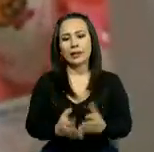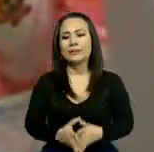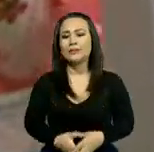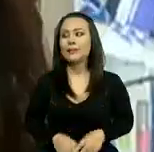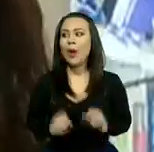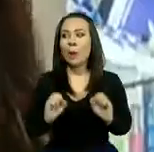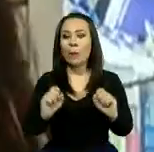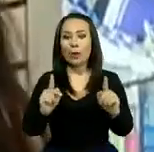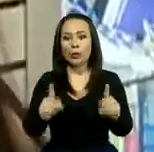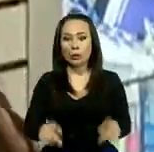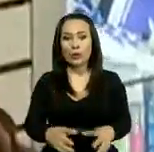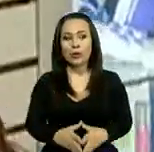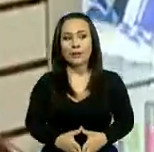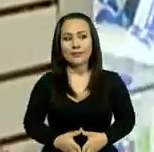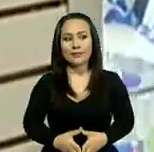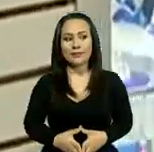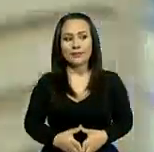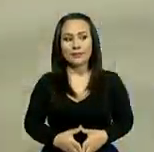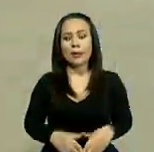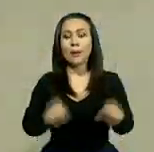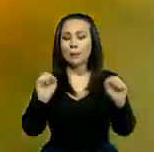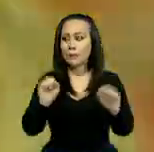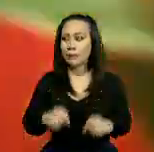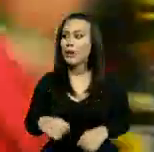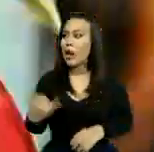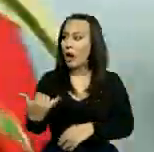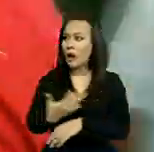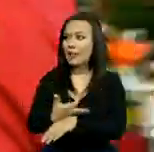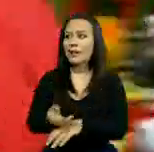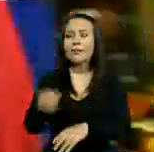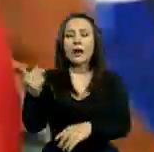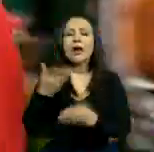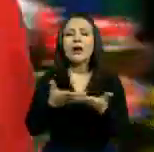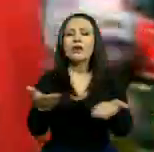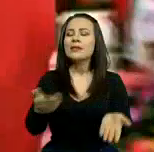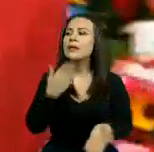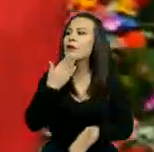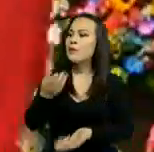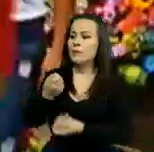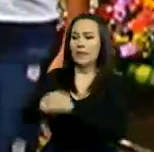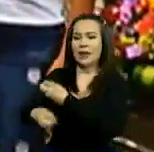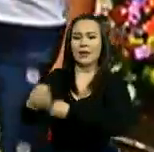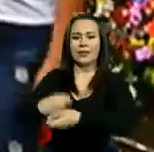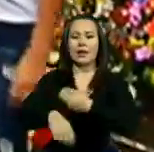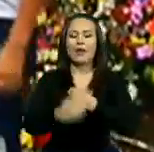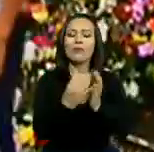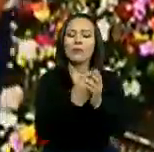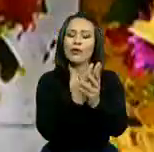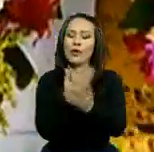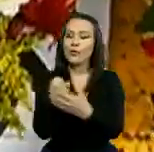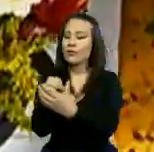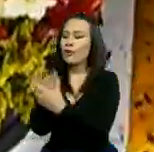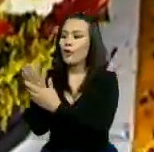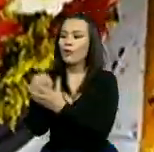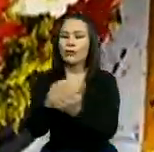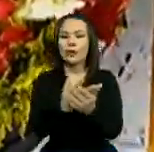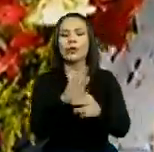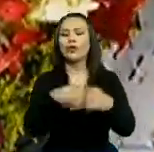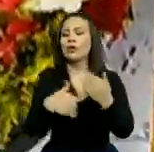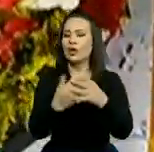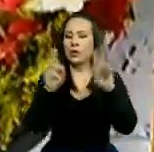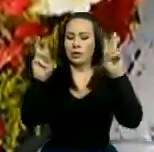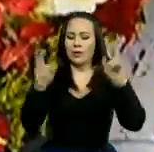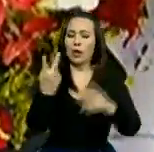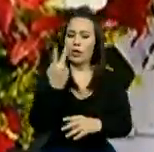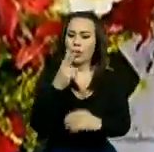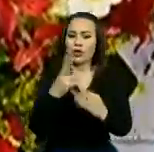para animar a la gente también. Los costos en el mercado de flores son bastante asequibles. Hay de todo precio, hay de $2,